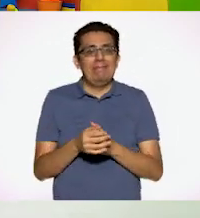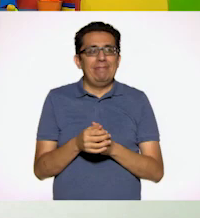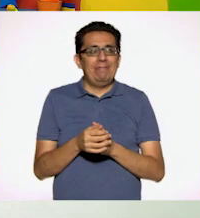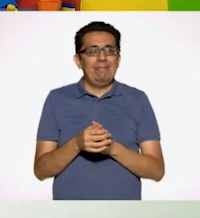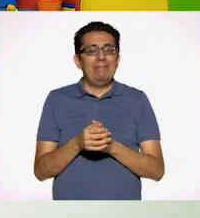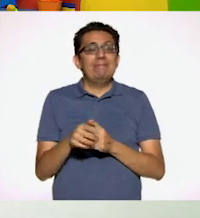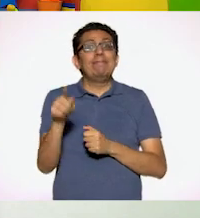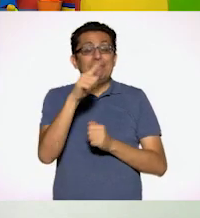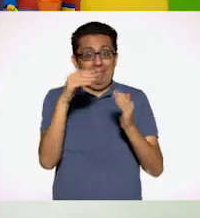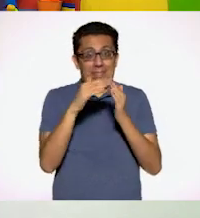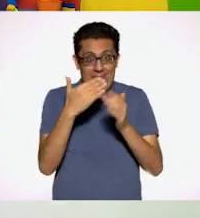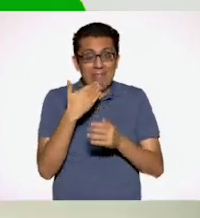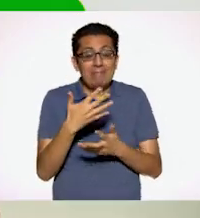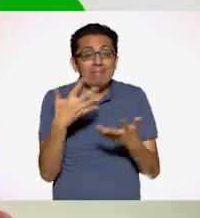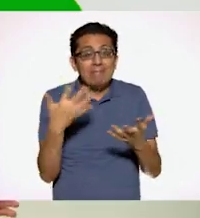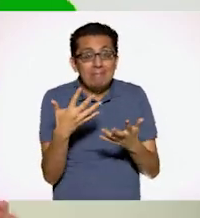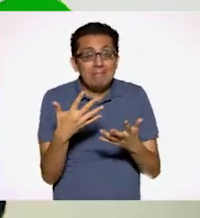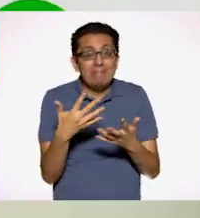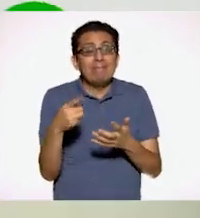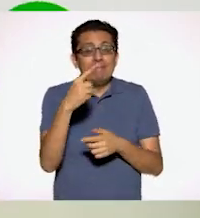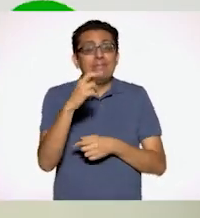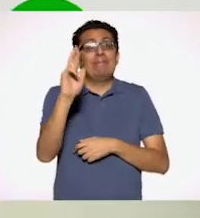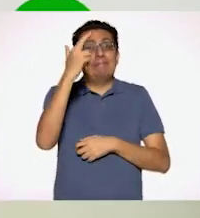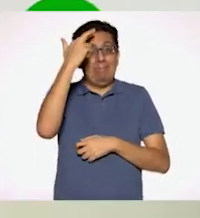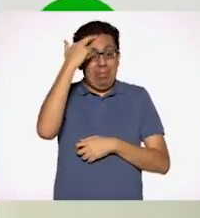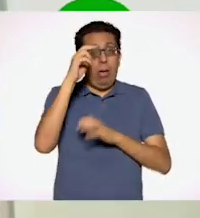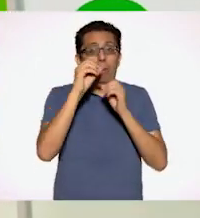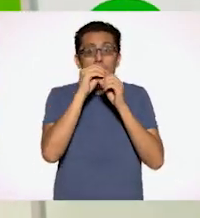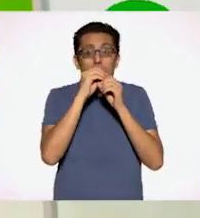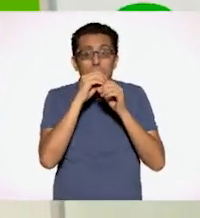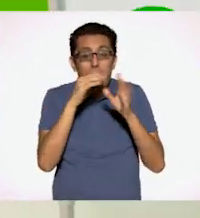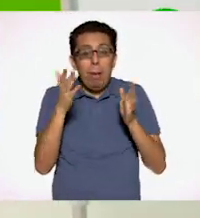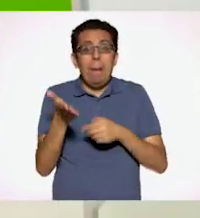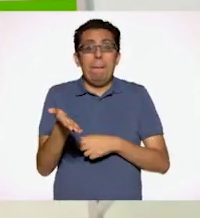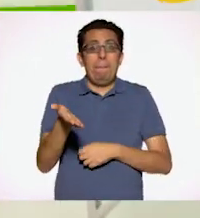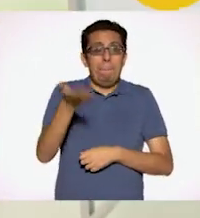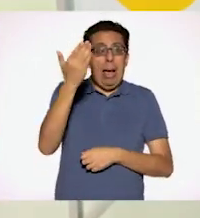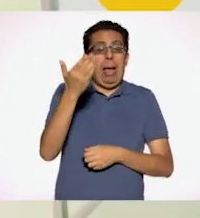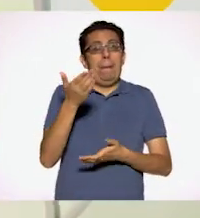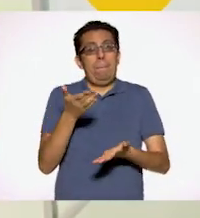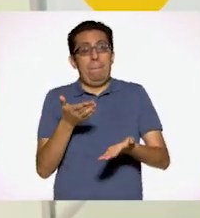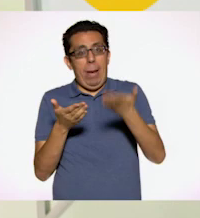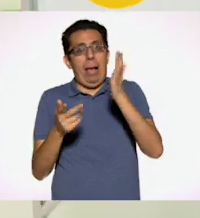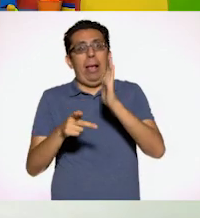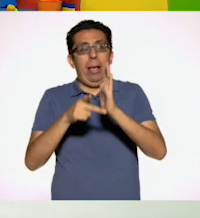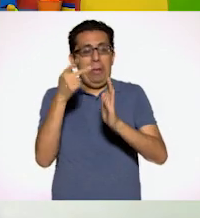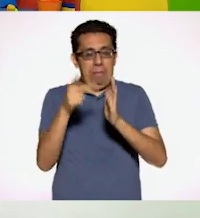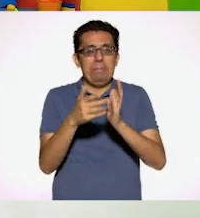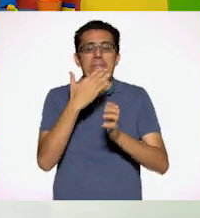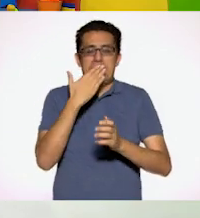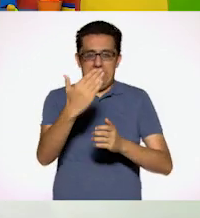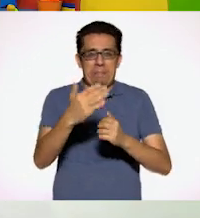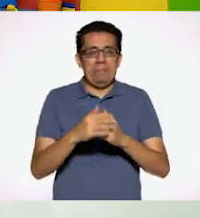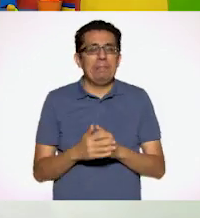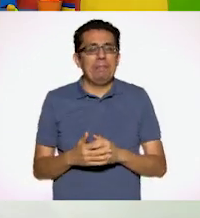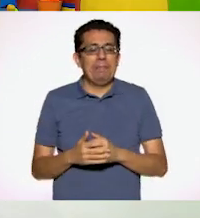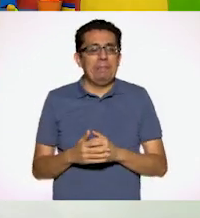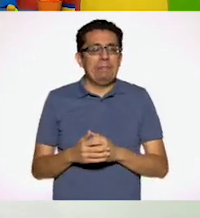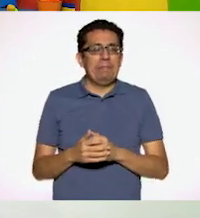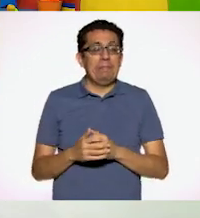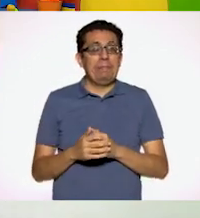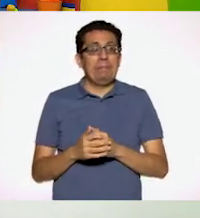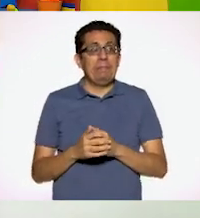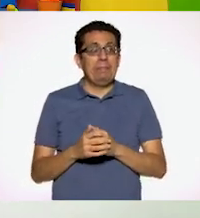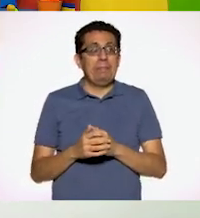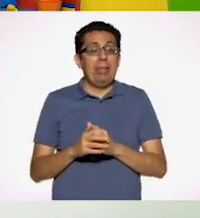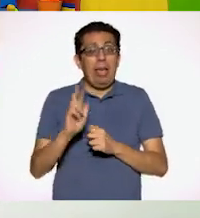En casa, ¿cómo vas? Recuerda estar golpeando tu globo con manos. Bien. Recuerda